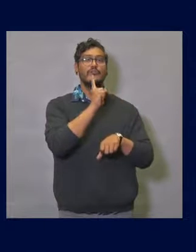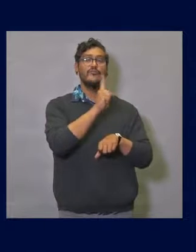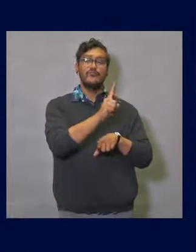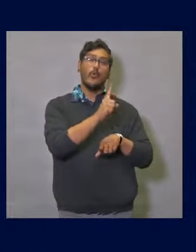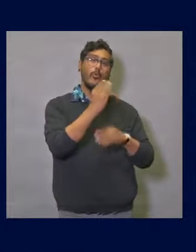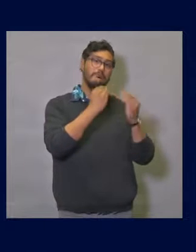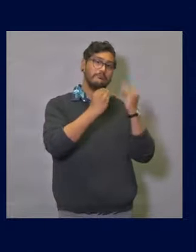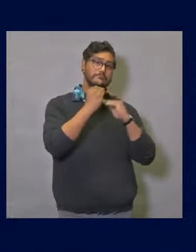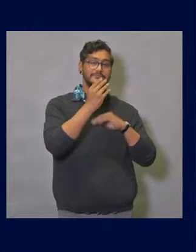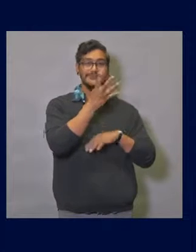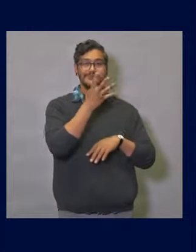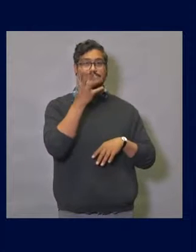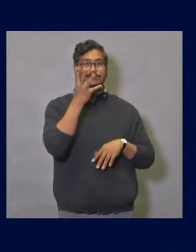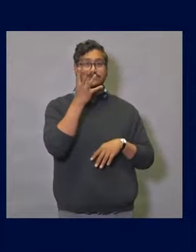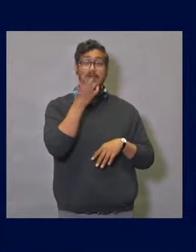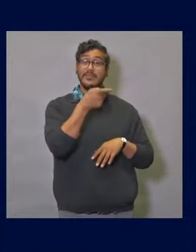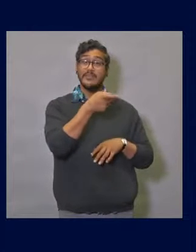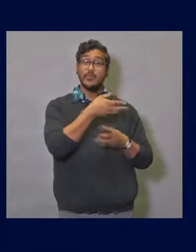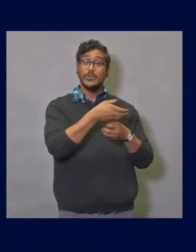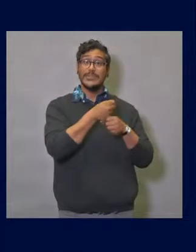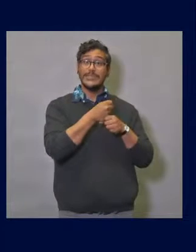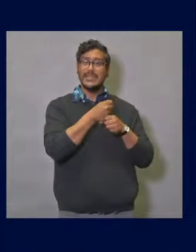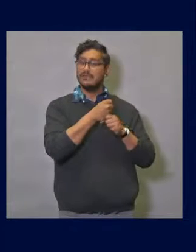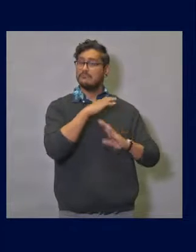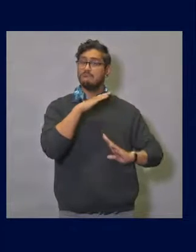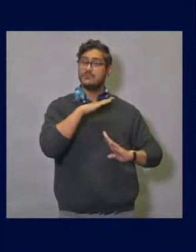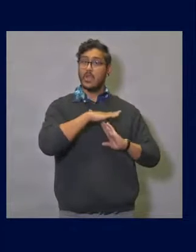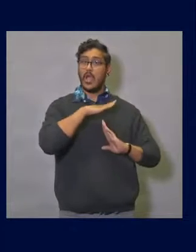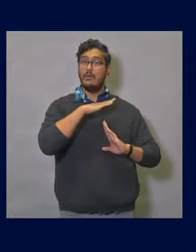alimentos y agricultura, que recibieron la mayor